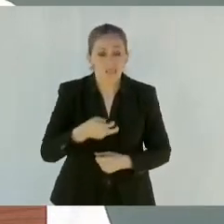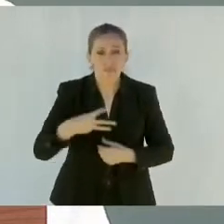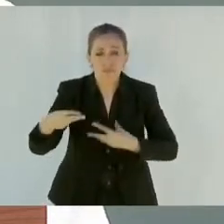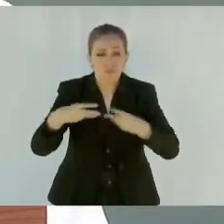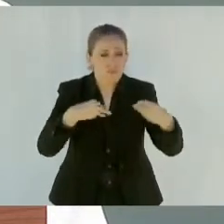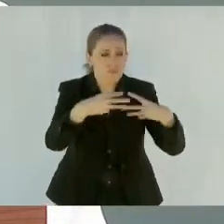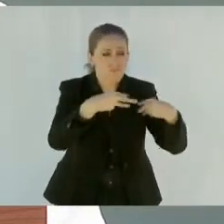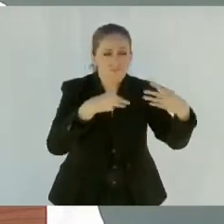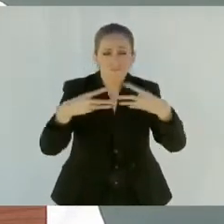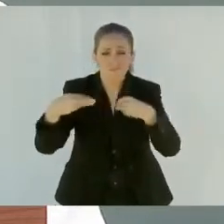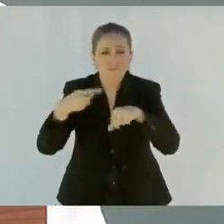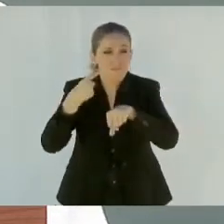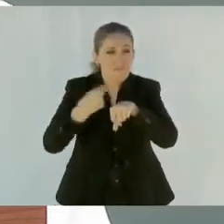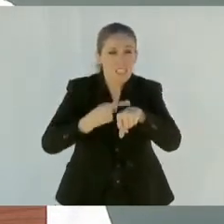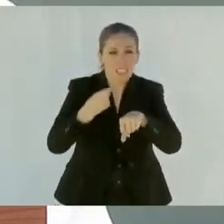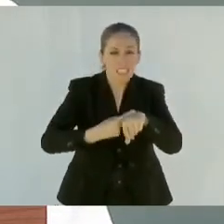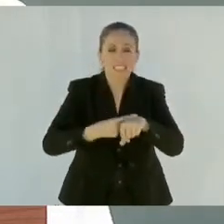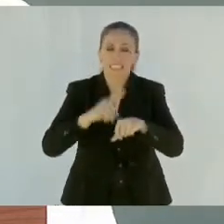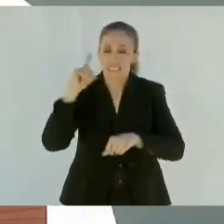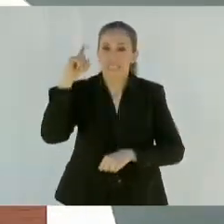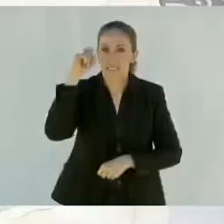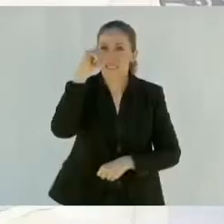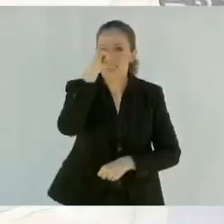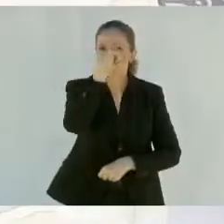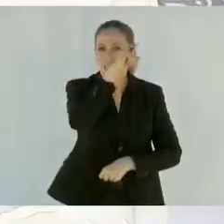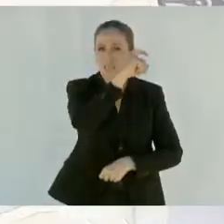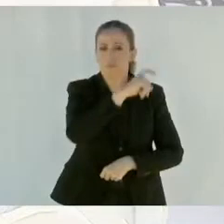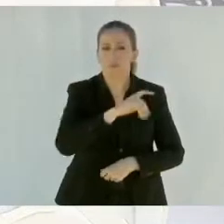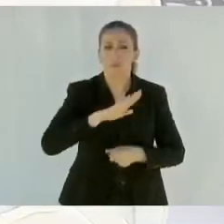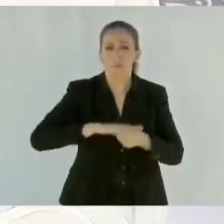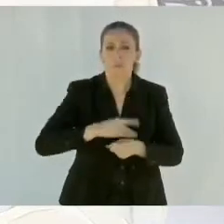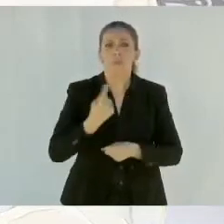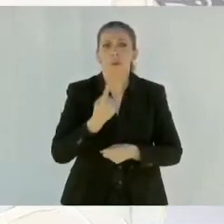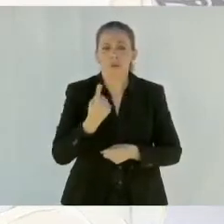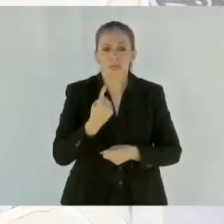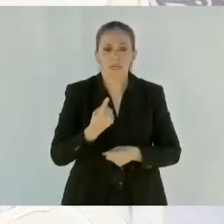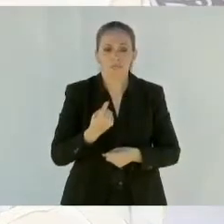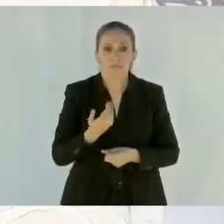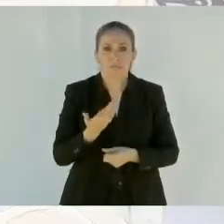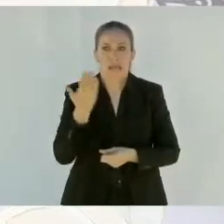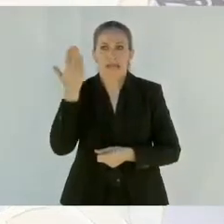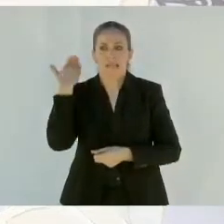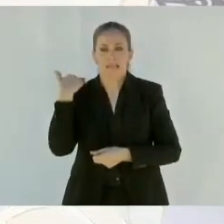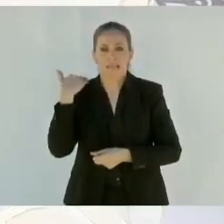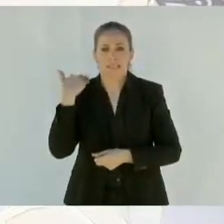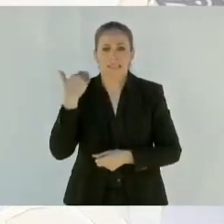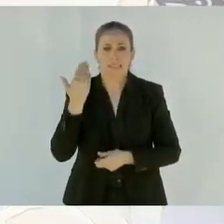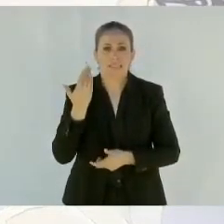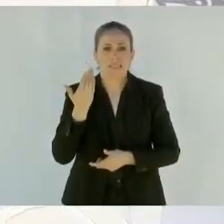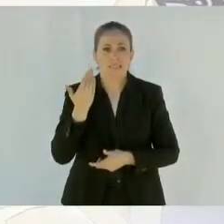difícil porque estaba el sistema de salud pública por los suelos.